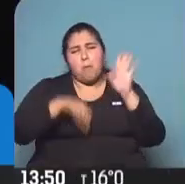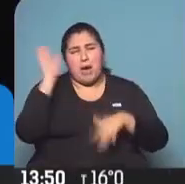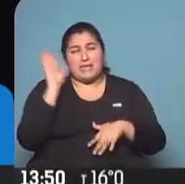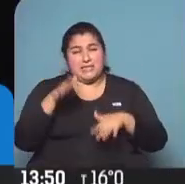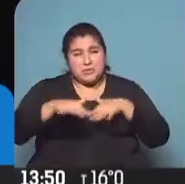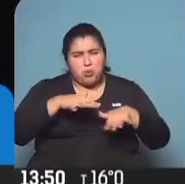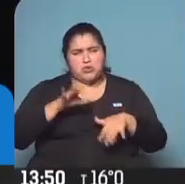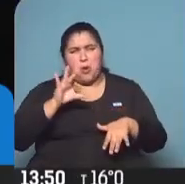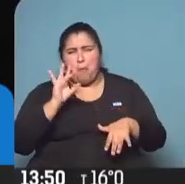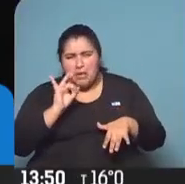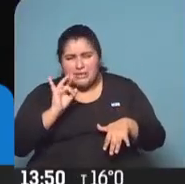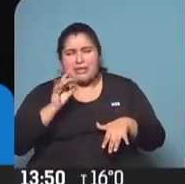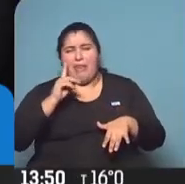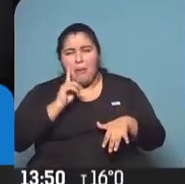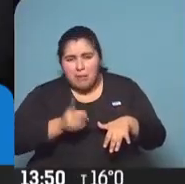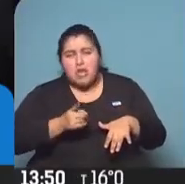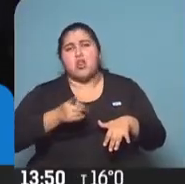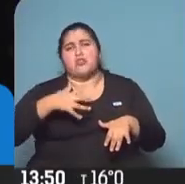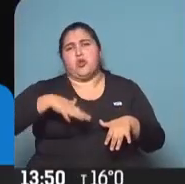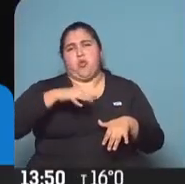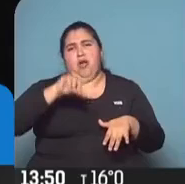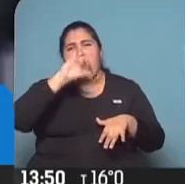en todo el territorio nacional cientos